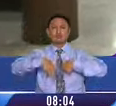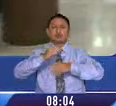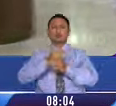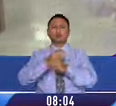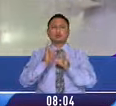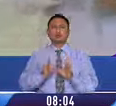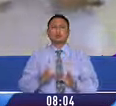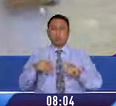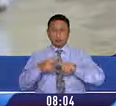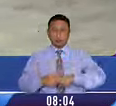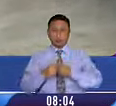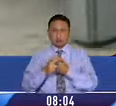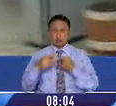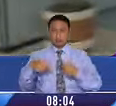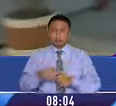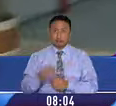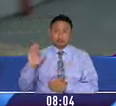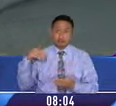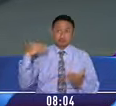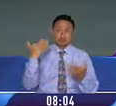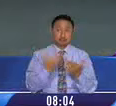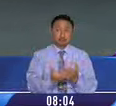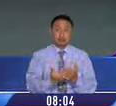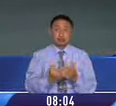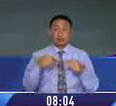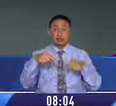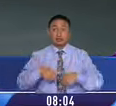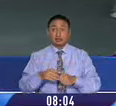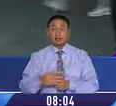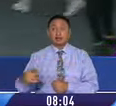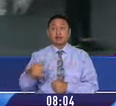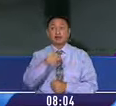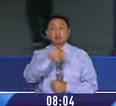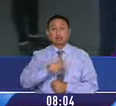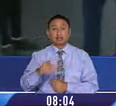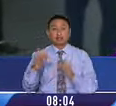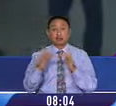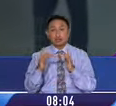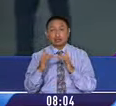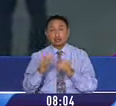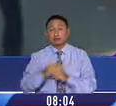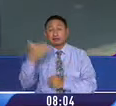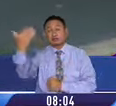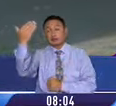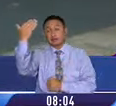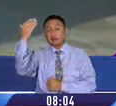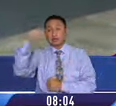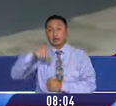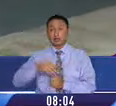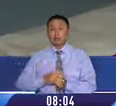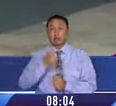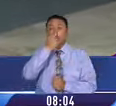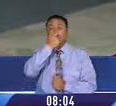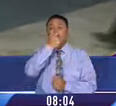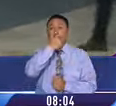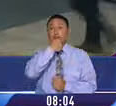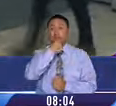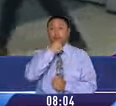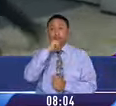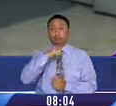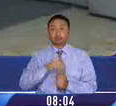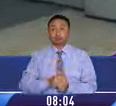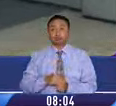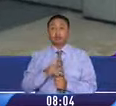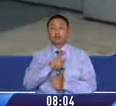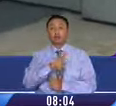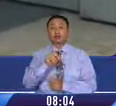funcionarios ya han empezado a llegar. Sin embargo, no hemos podido tener contacto todavía ni con el alcalde Pavel Muñoz y tampoco con